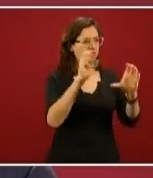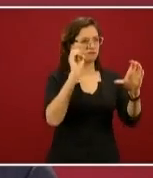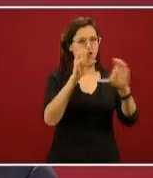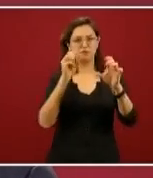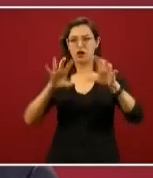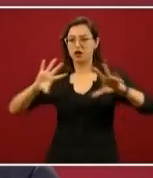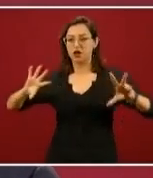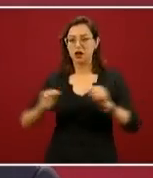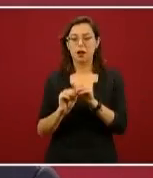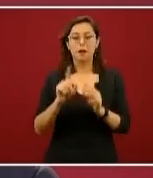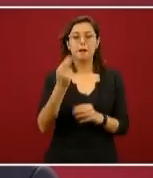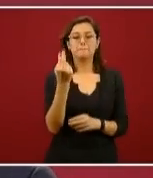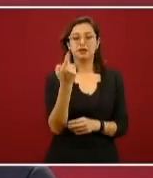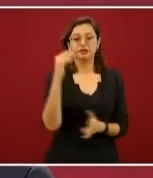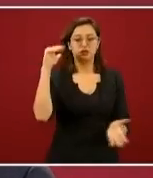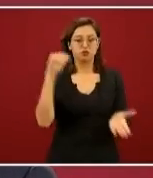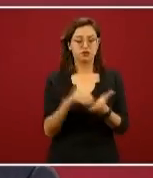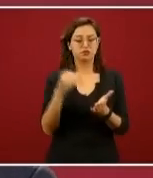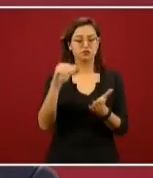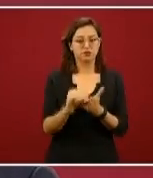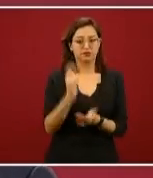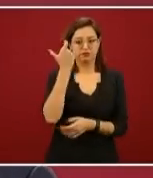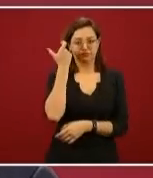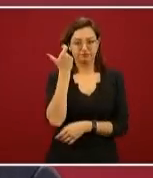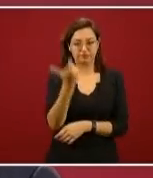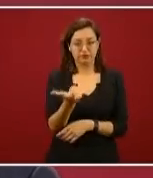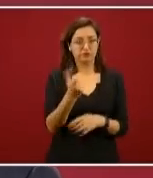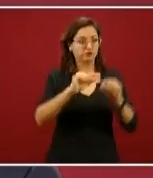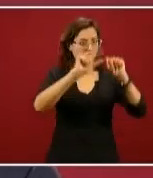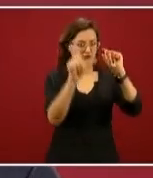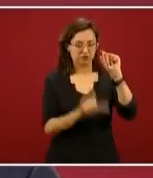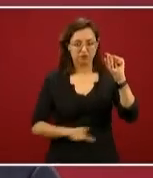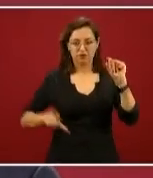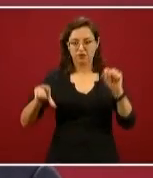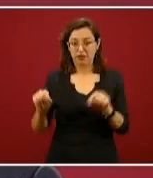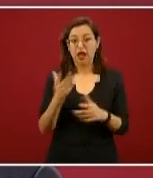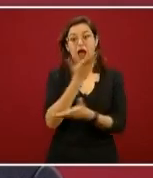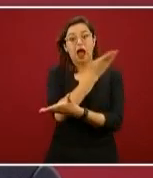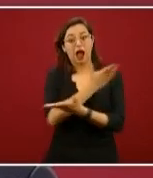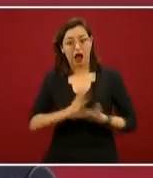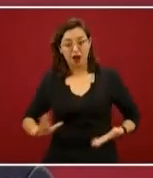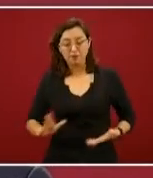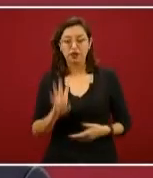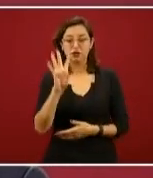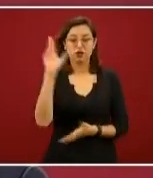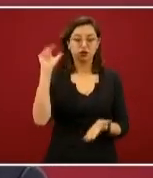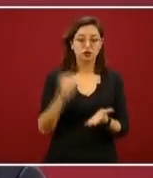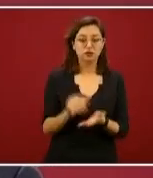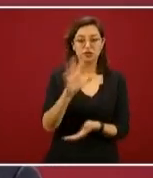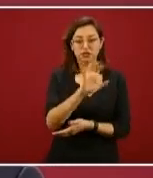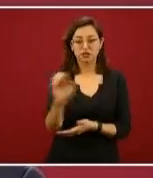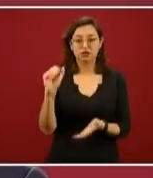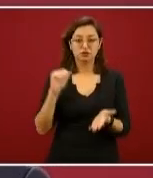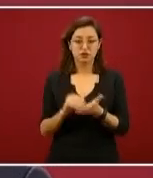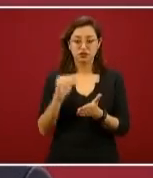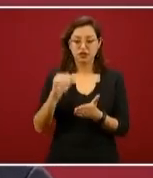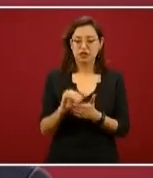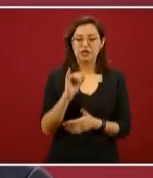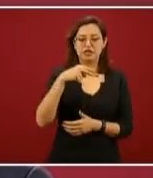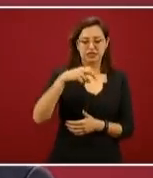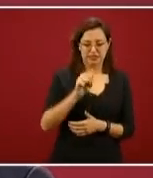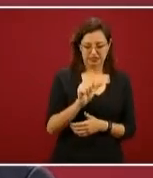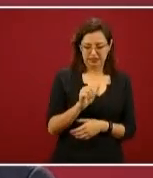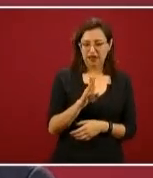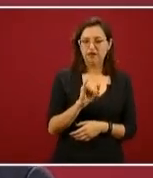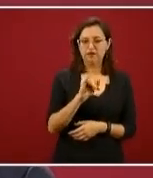de 25.000 millones de pesos. Eso sin contar alrededor de 4.500 millones de pesos que el propio INSABI